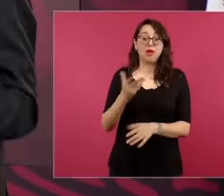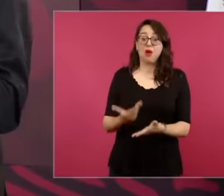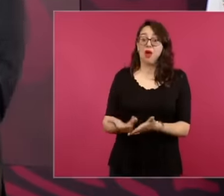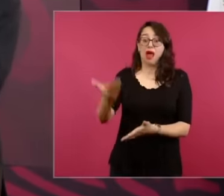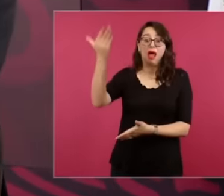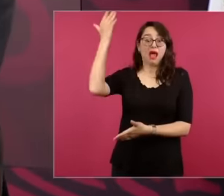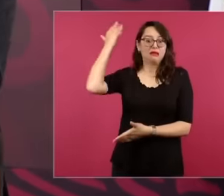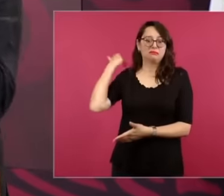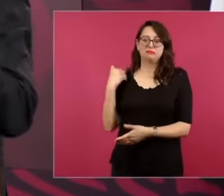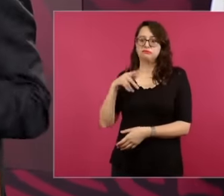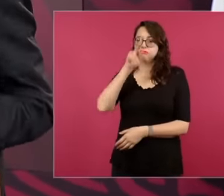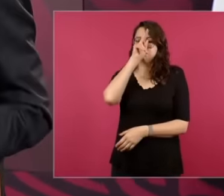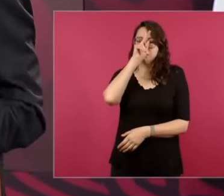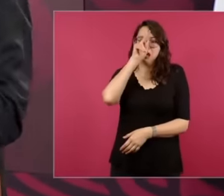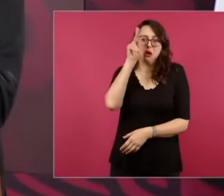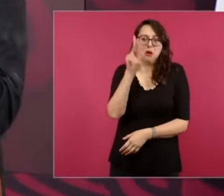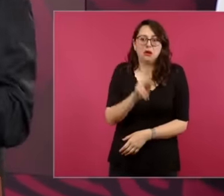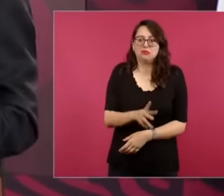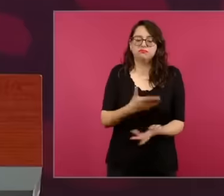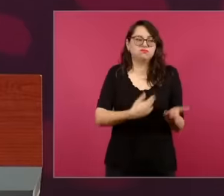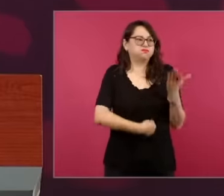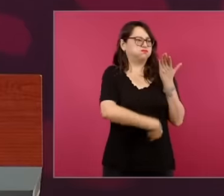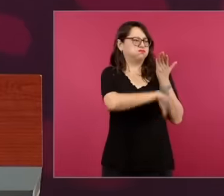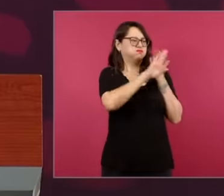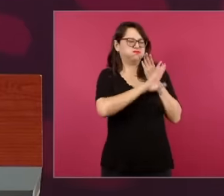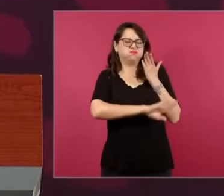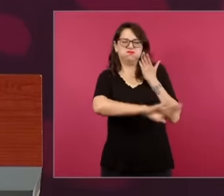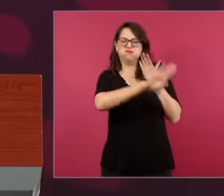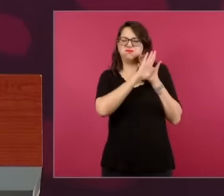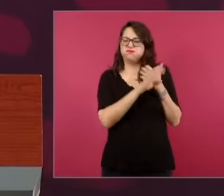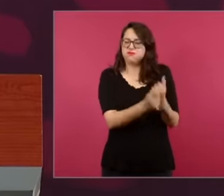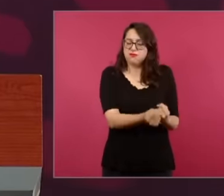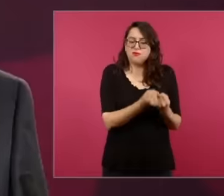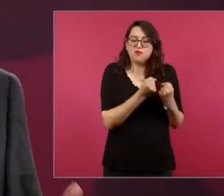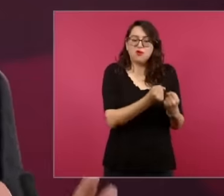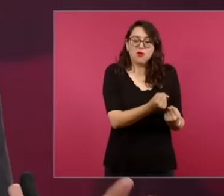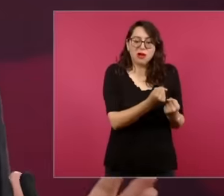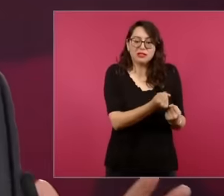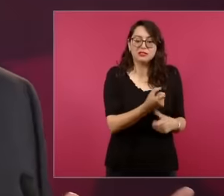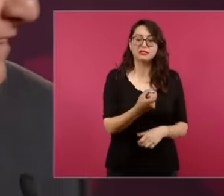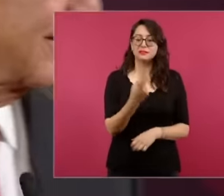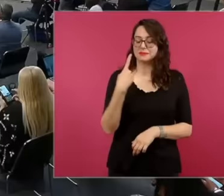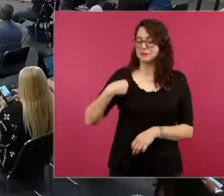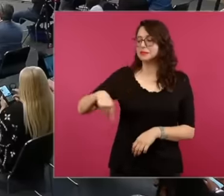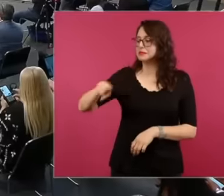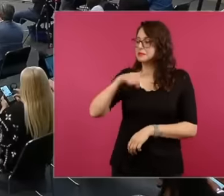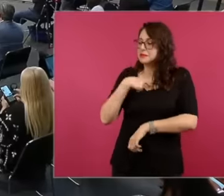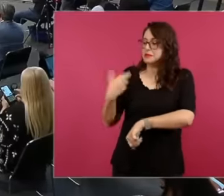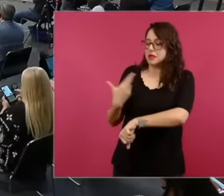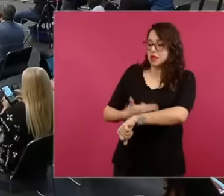Y hacemos la primera marcha, una manifestación. ¿Y quiénes van en la marcha?